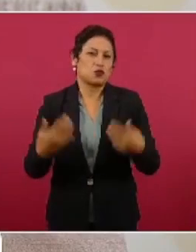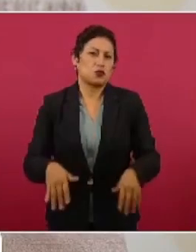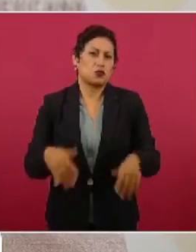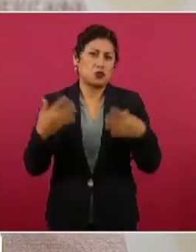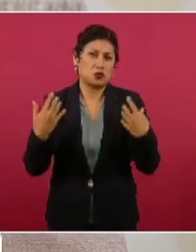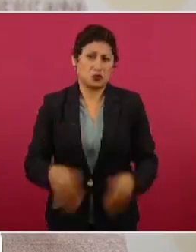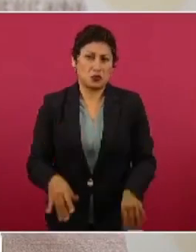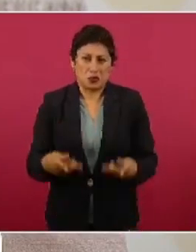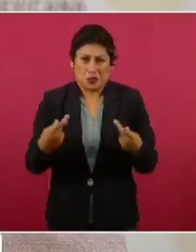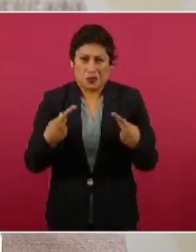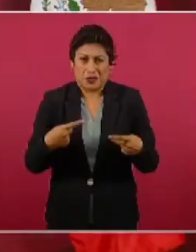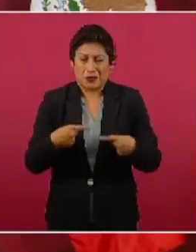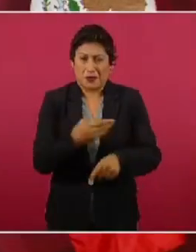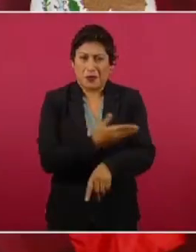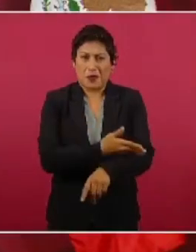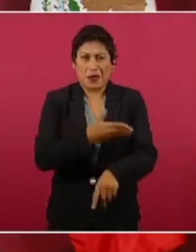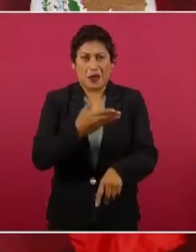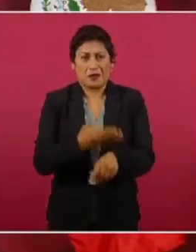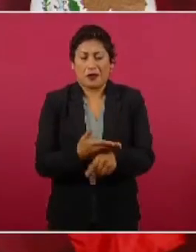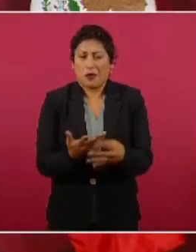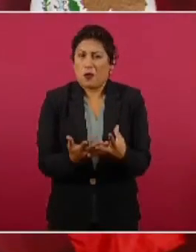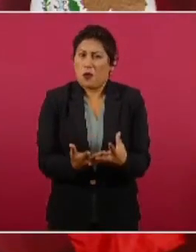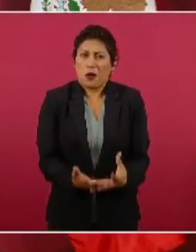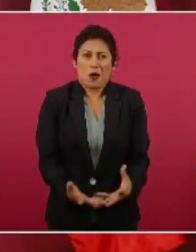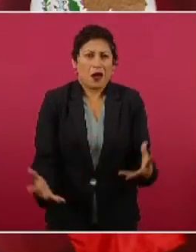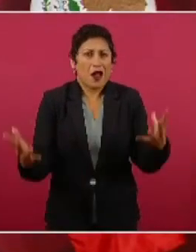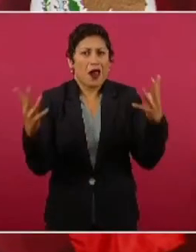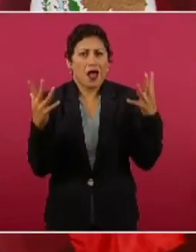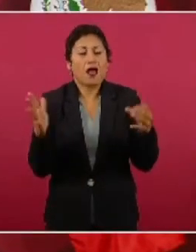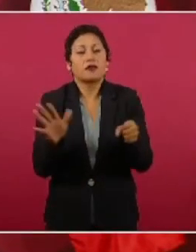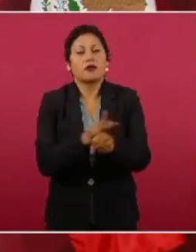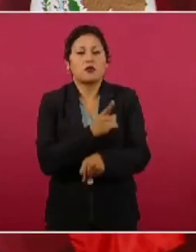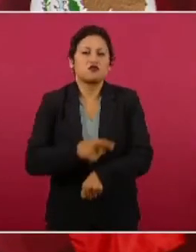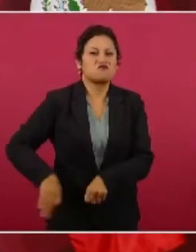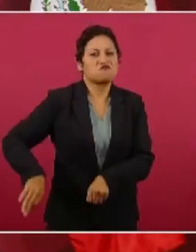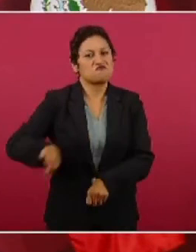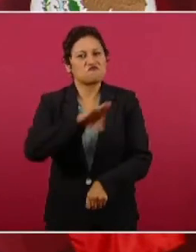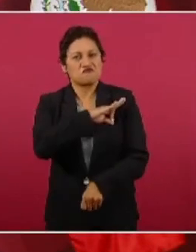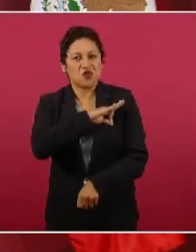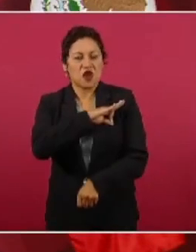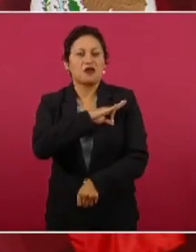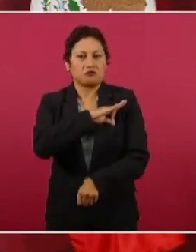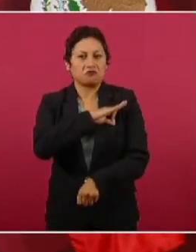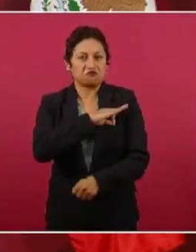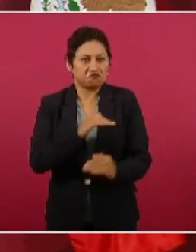era su vocación democrática, sus principios,